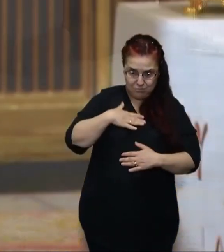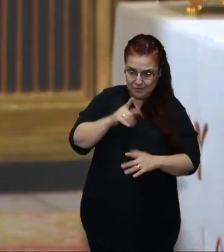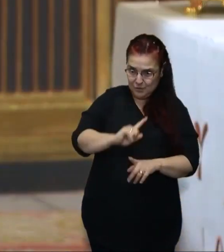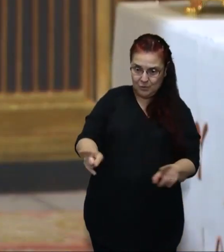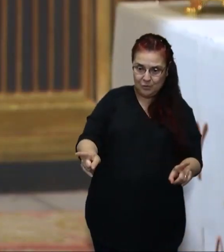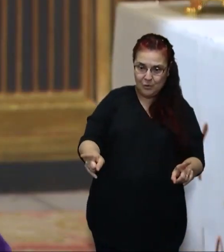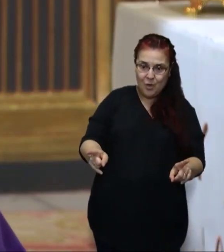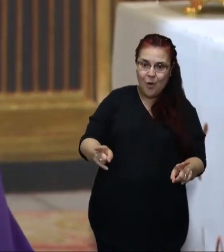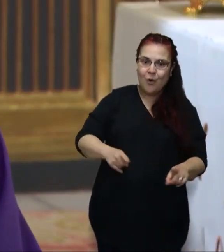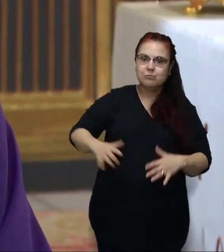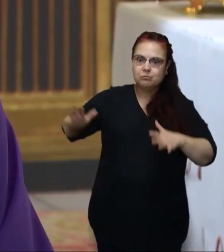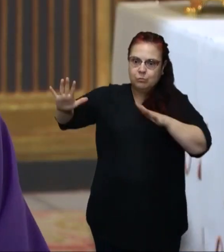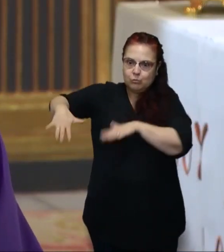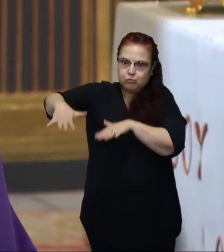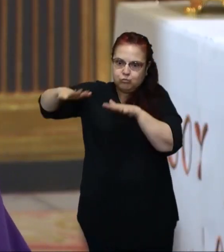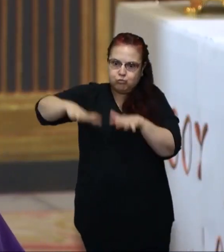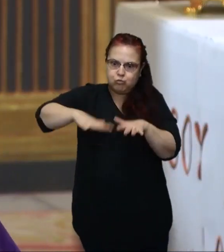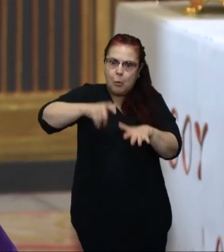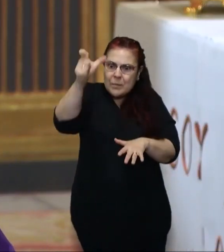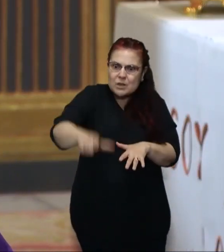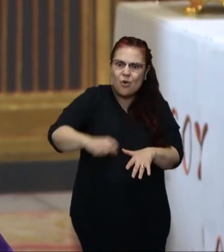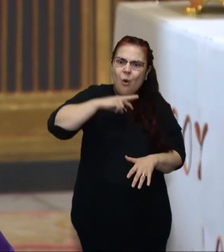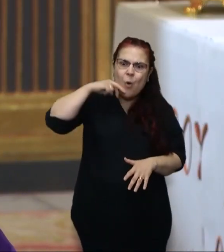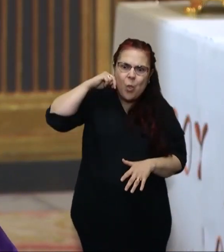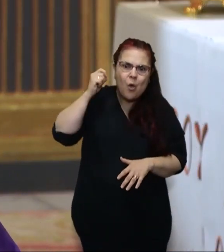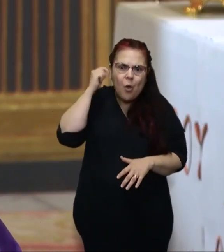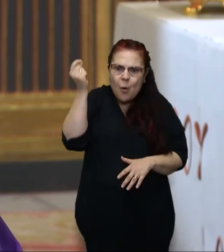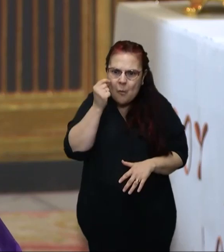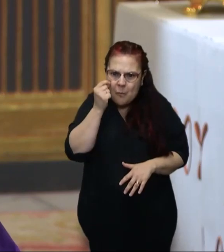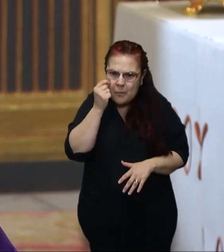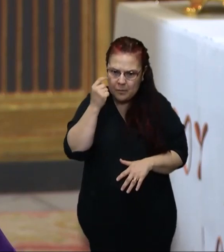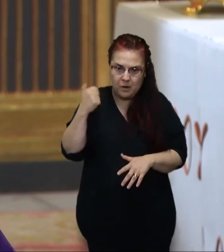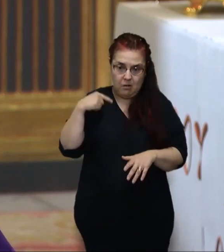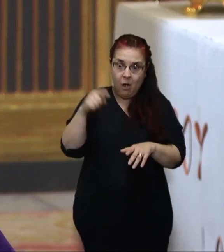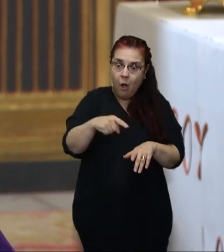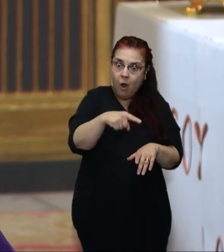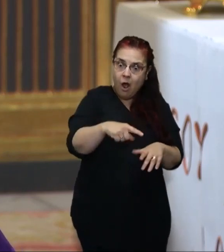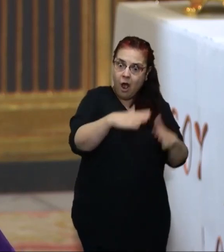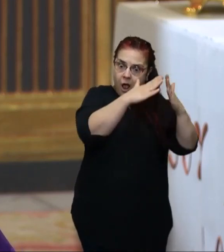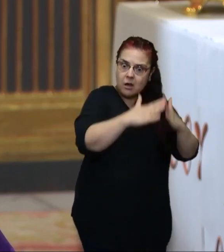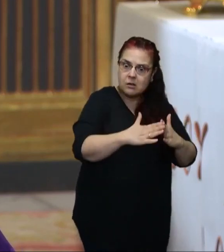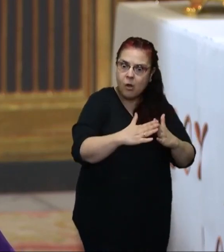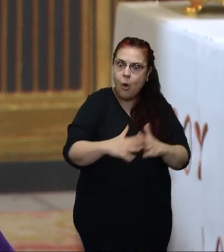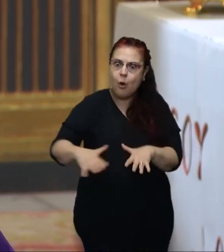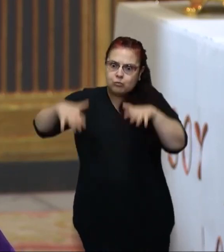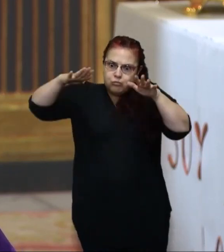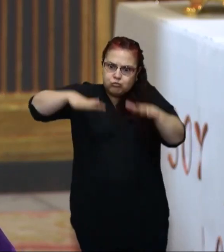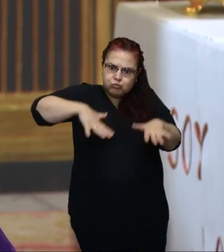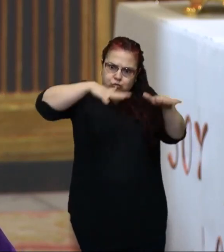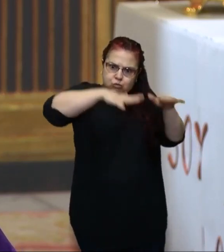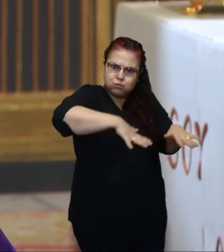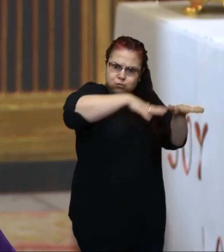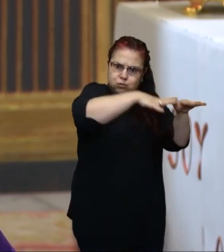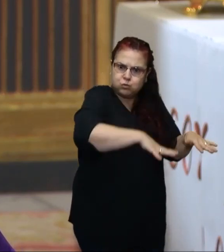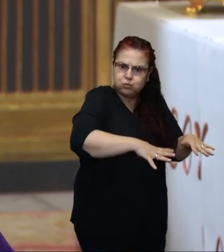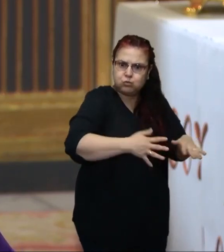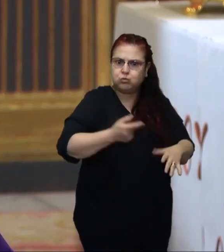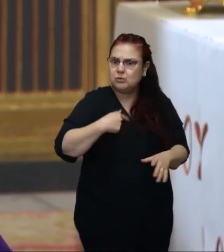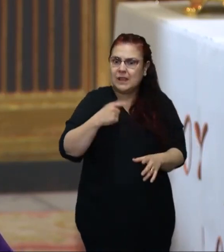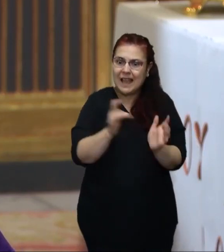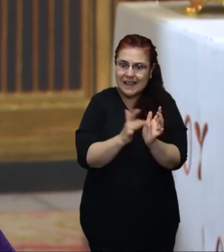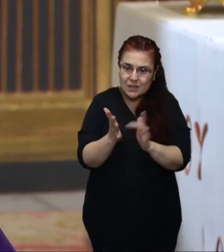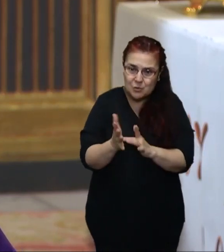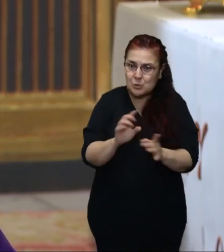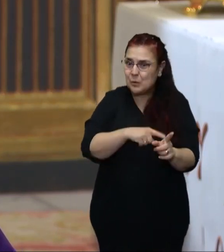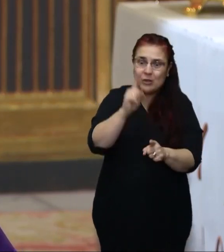Una muchedumbre de judíos se enteró de que estaba allí y fueron no solo por Jesús, sino también